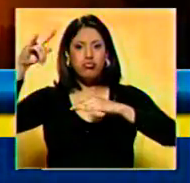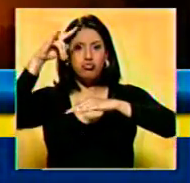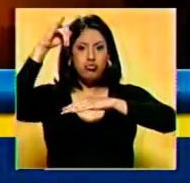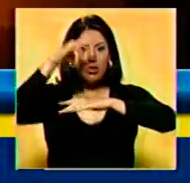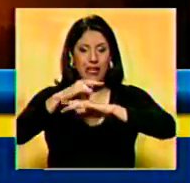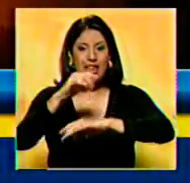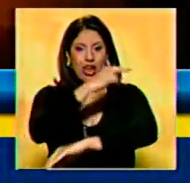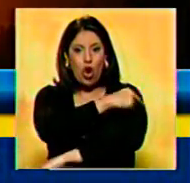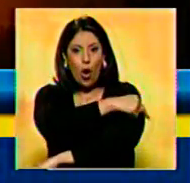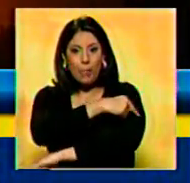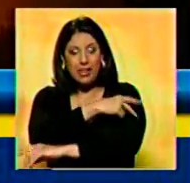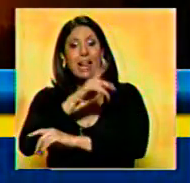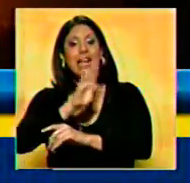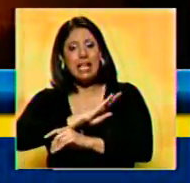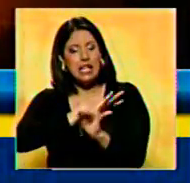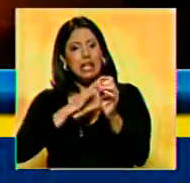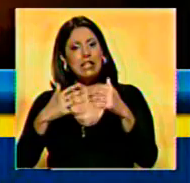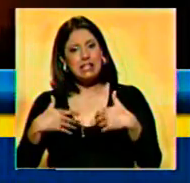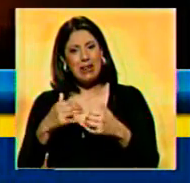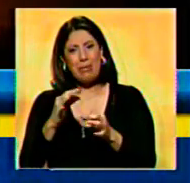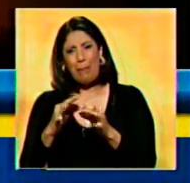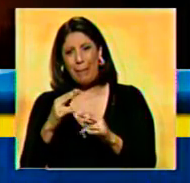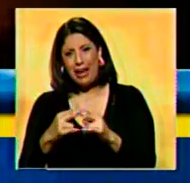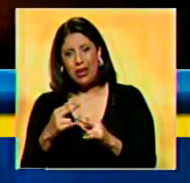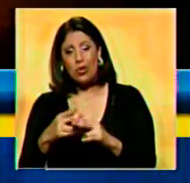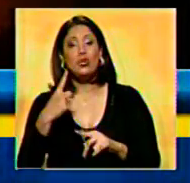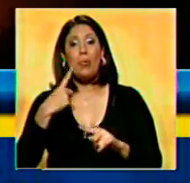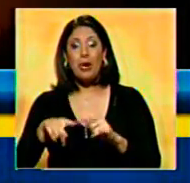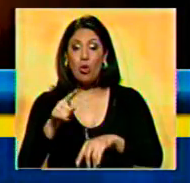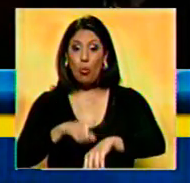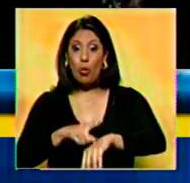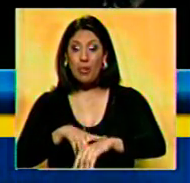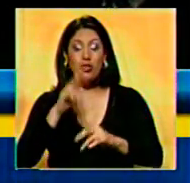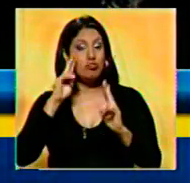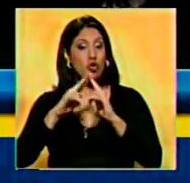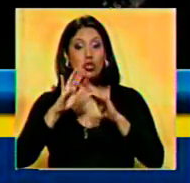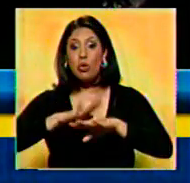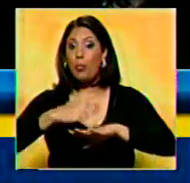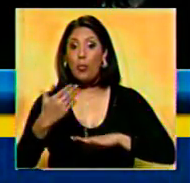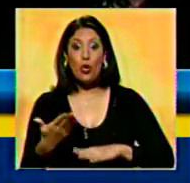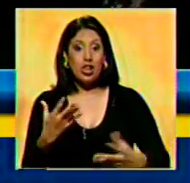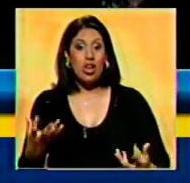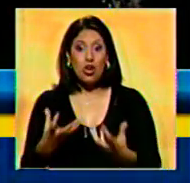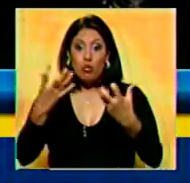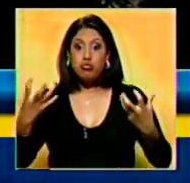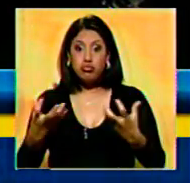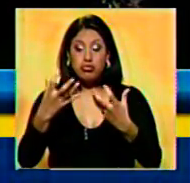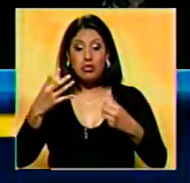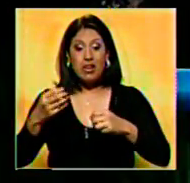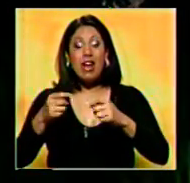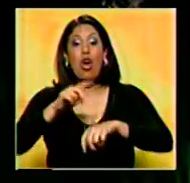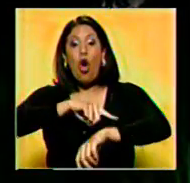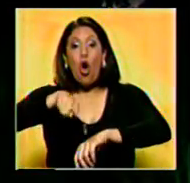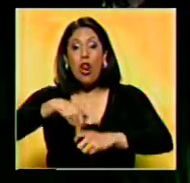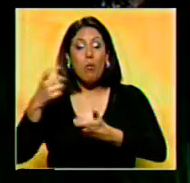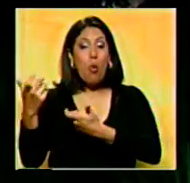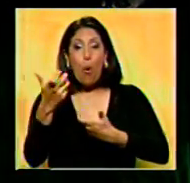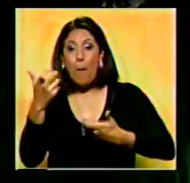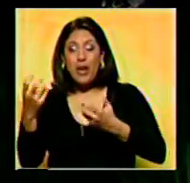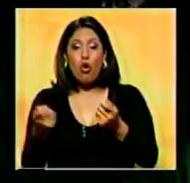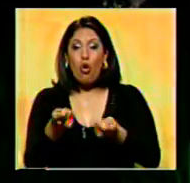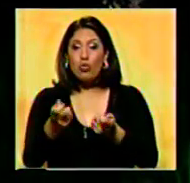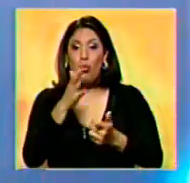médico de Orlando y se encuentran en estado crítico por el momento se desconocen las causas del incendio que los bomberos tardaron horas en